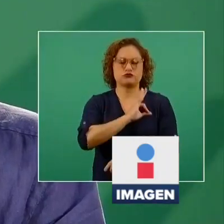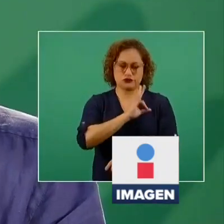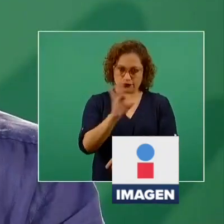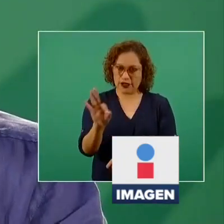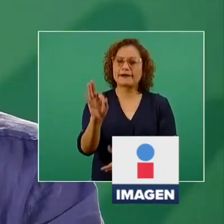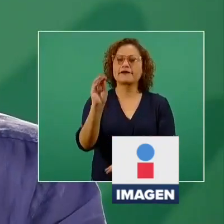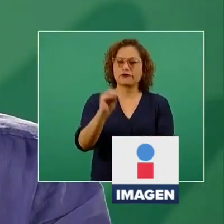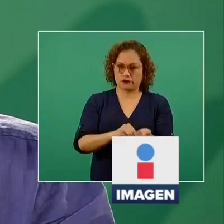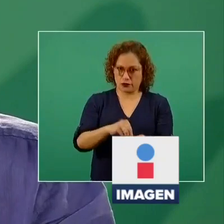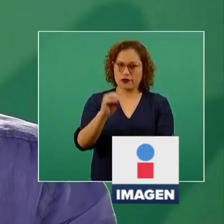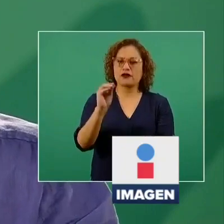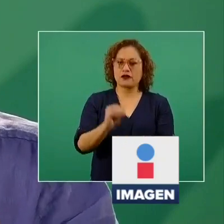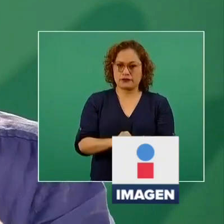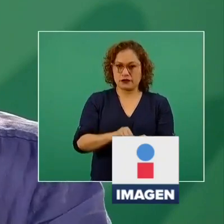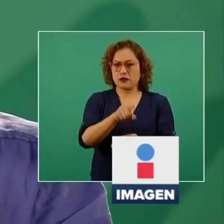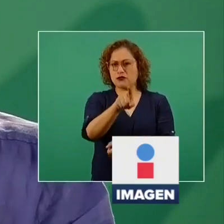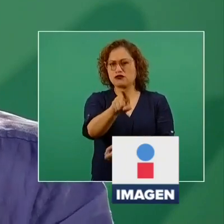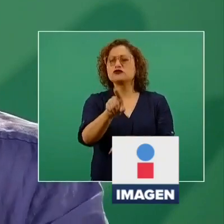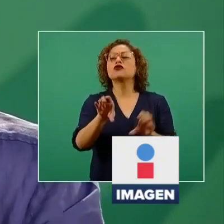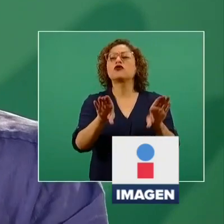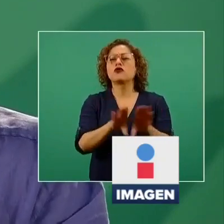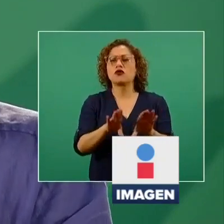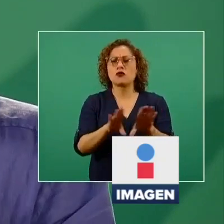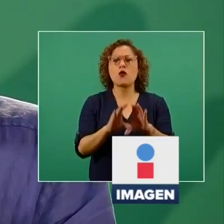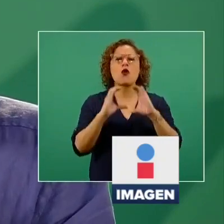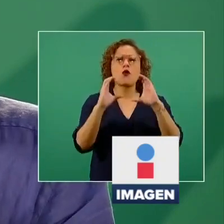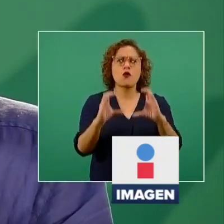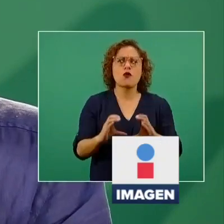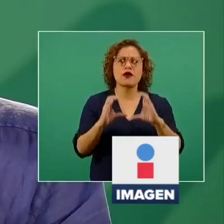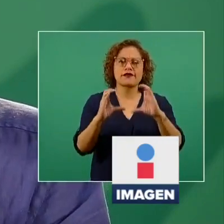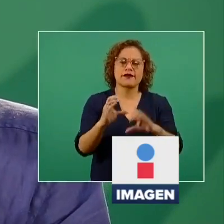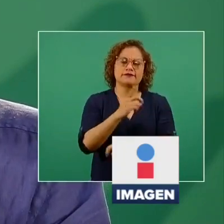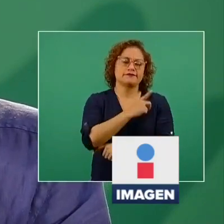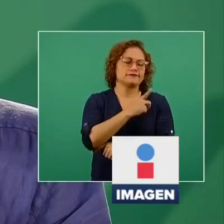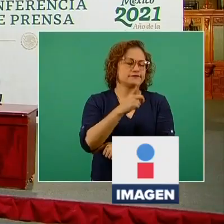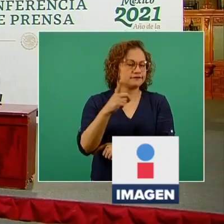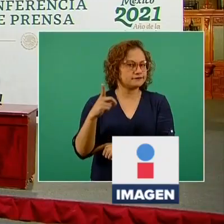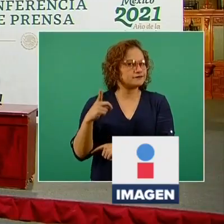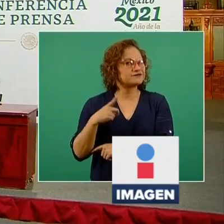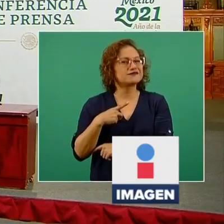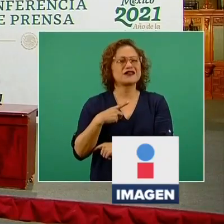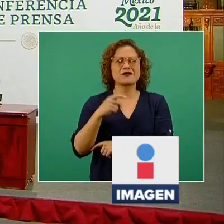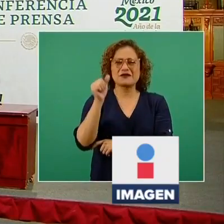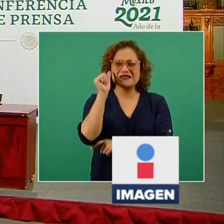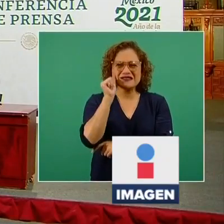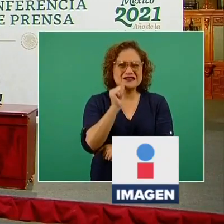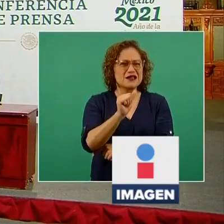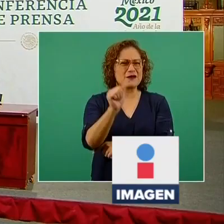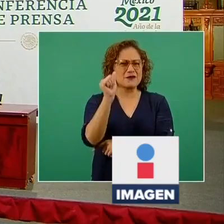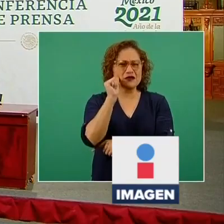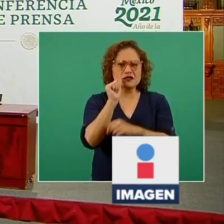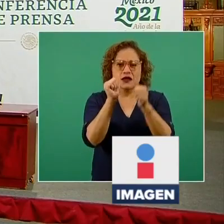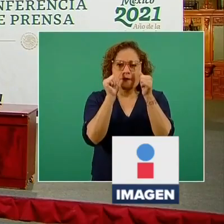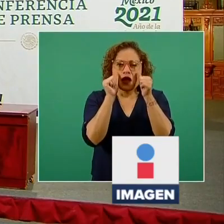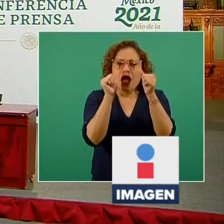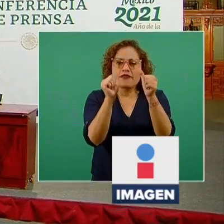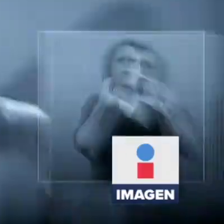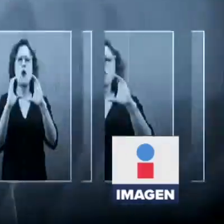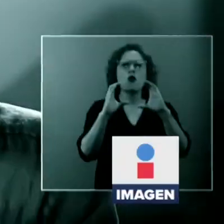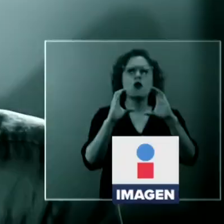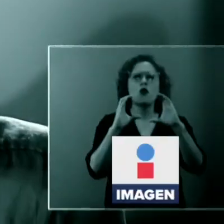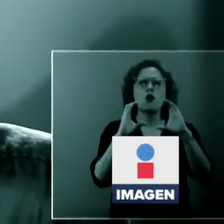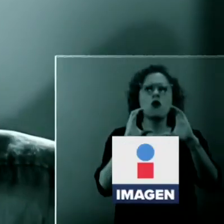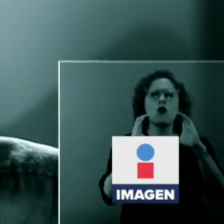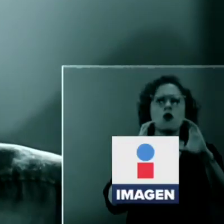es teniendo un apego consciente y especialmente intenso a las distintas medidas de precaución.